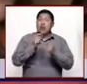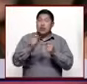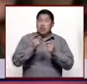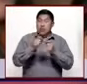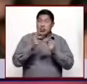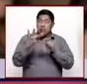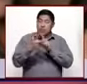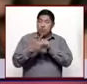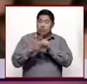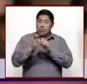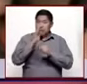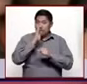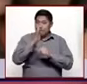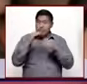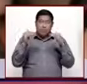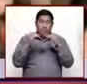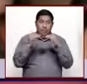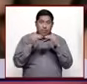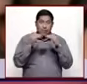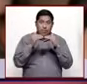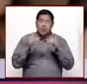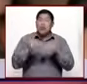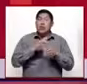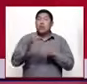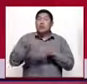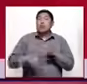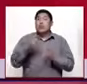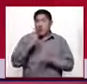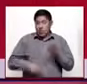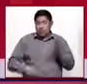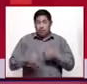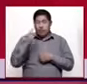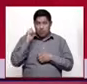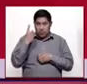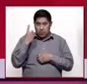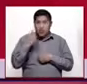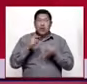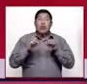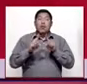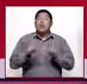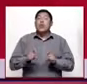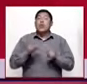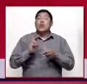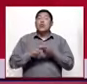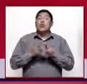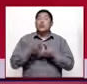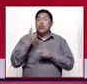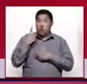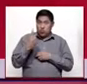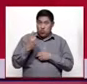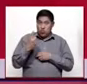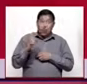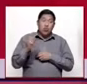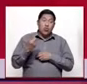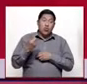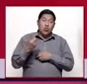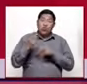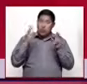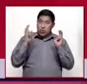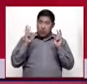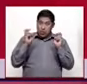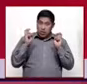e imparcialidad de las cuatro preguntas, concluyendo lo siguiente. Uno, la pregunta número uno solo cumple el